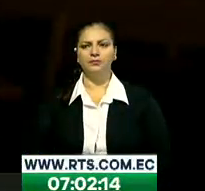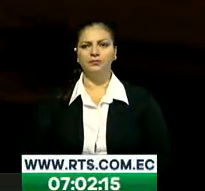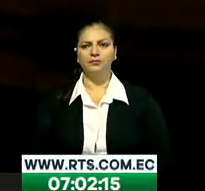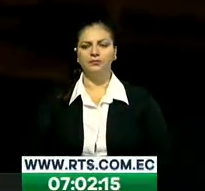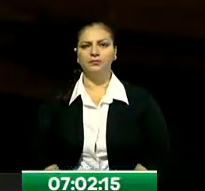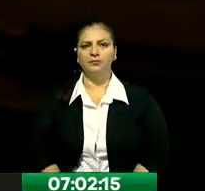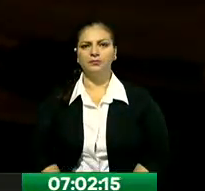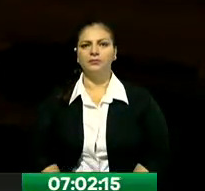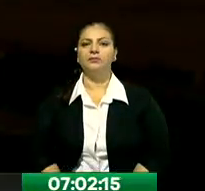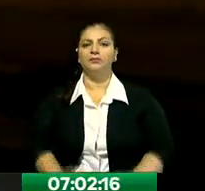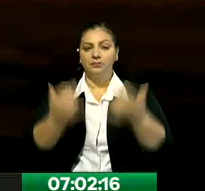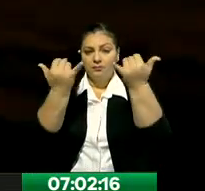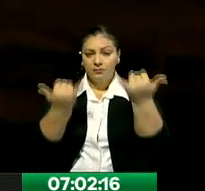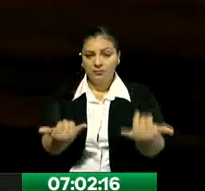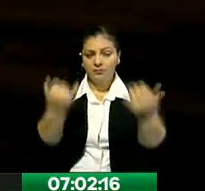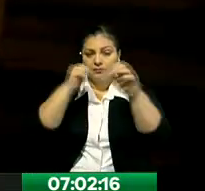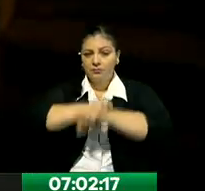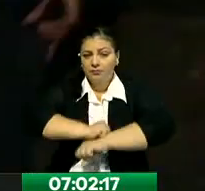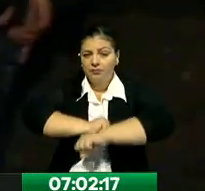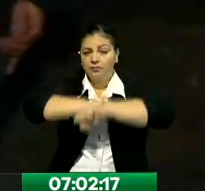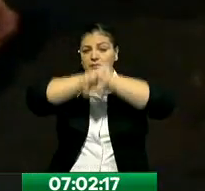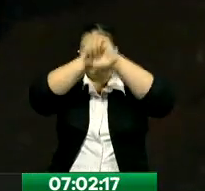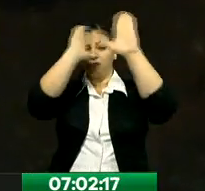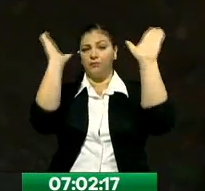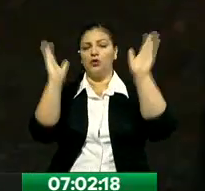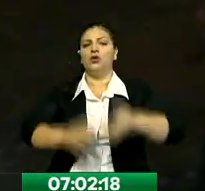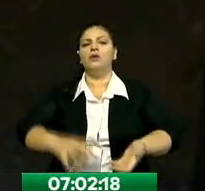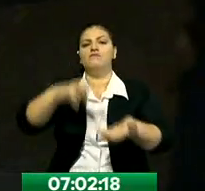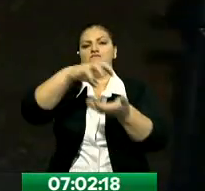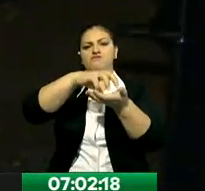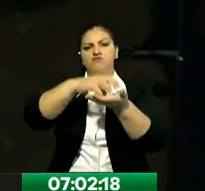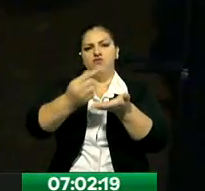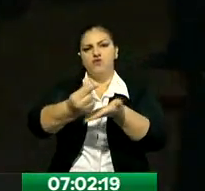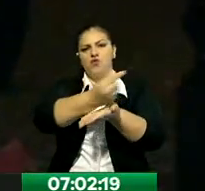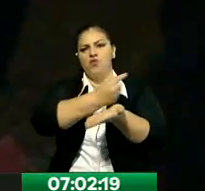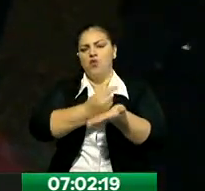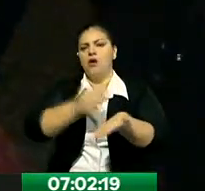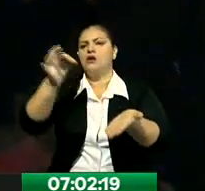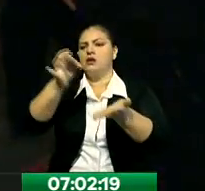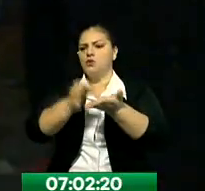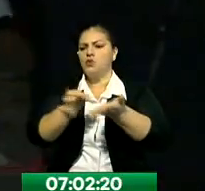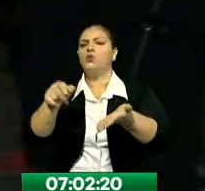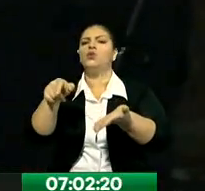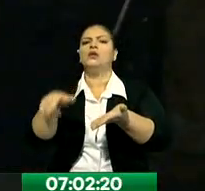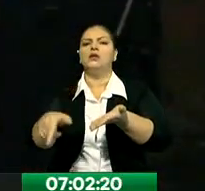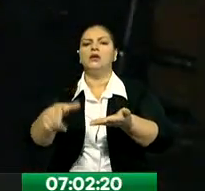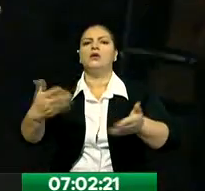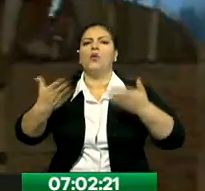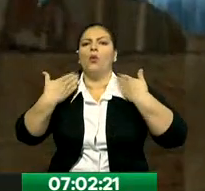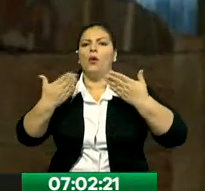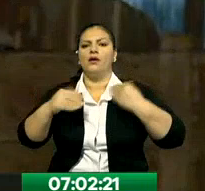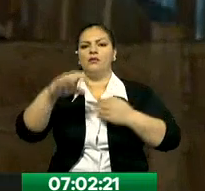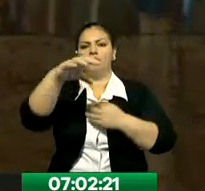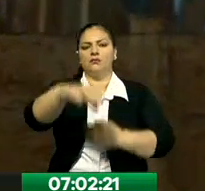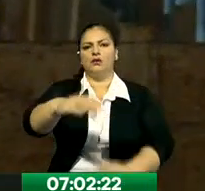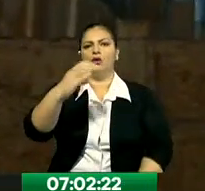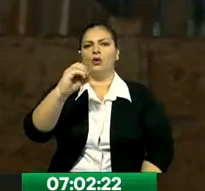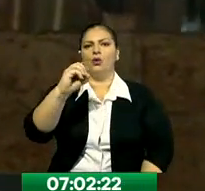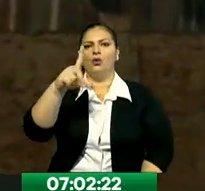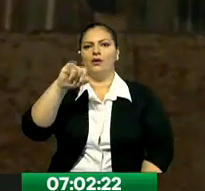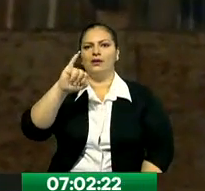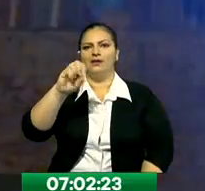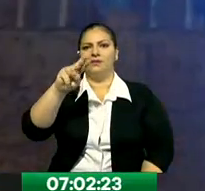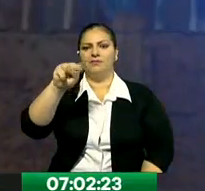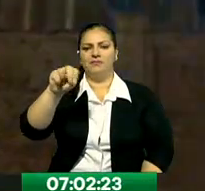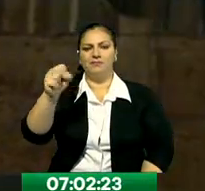el operativo se realizó coordinadamente en cantones como guayaquil colimes santalucía